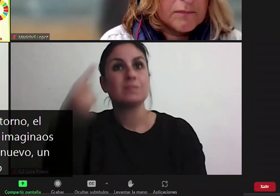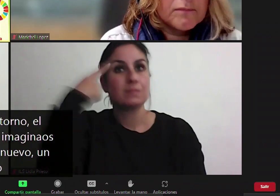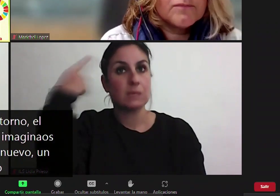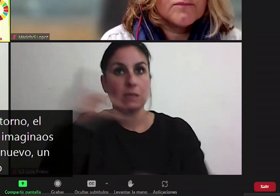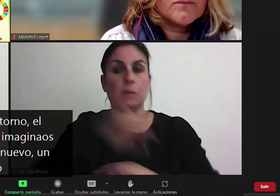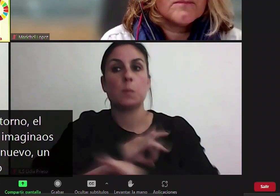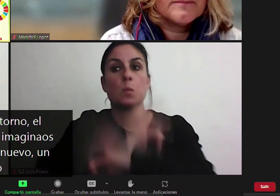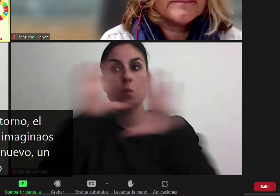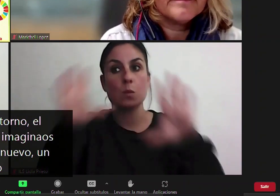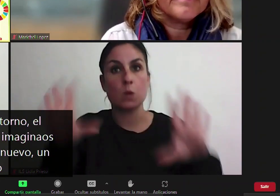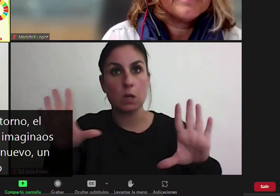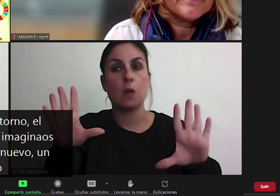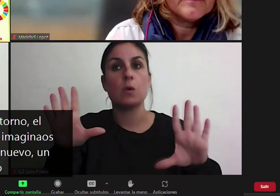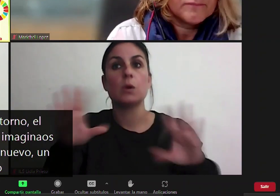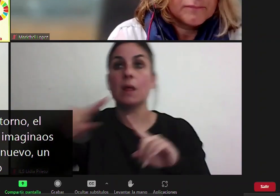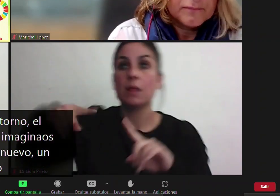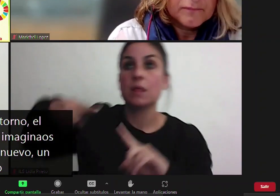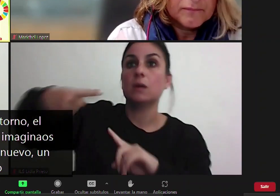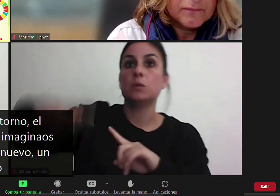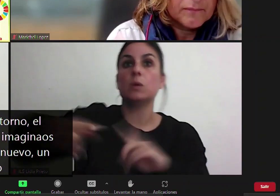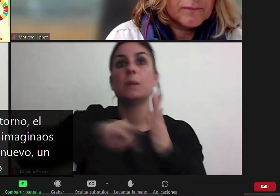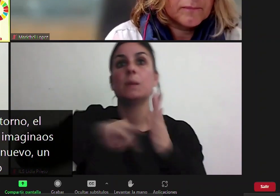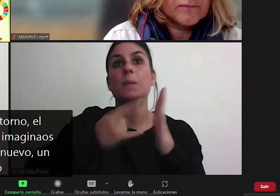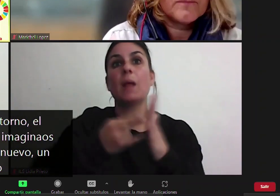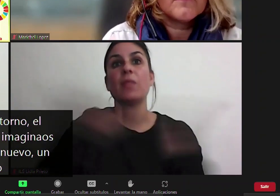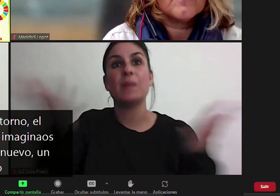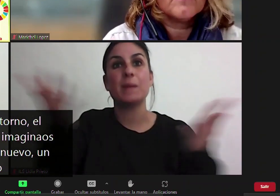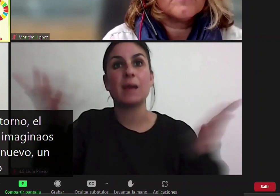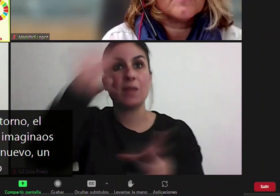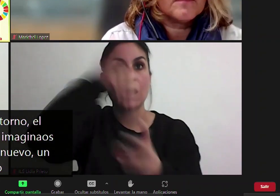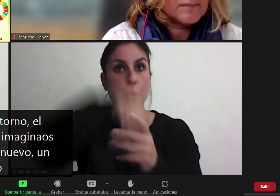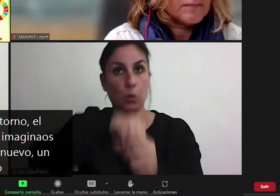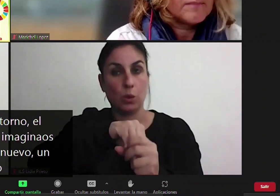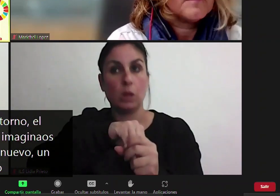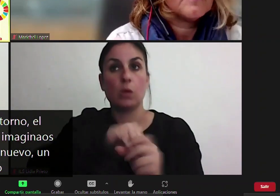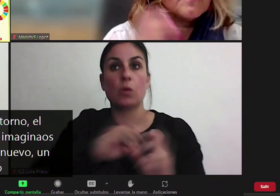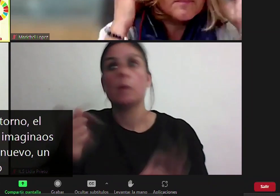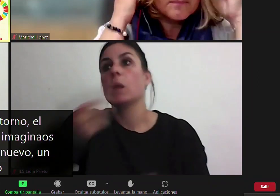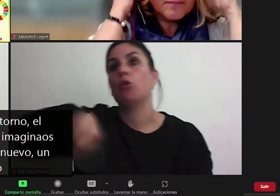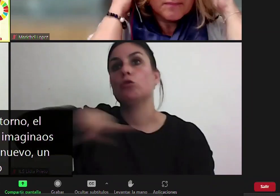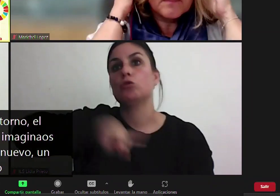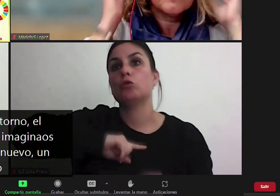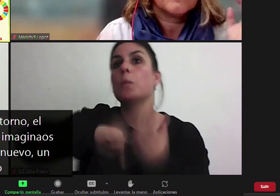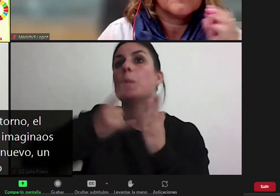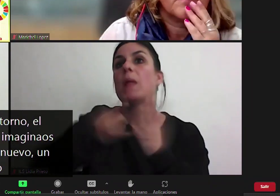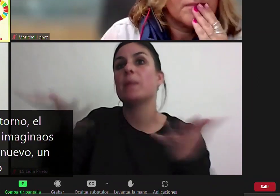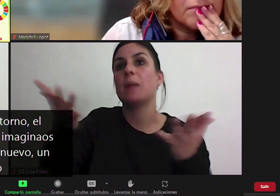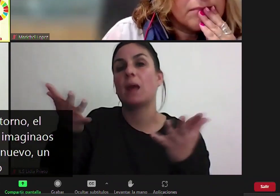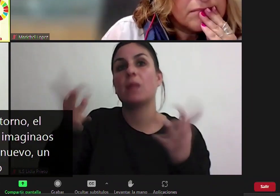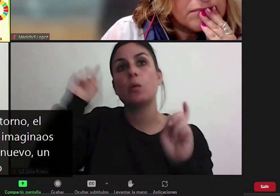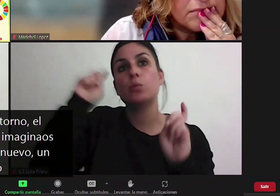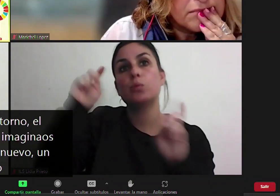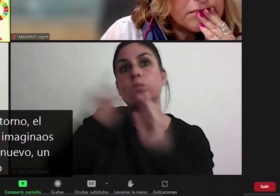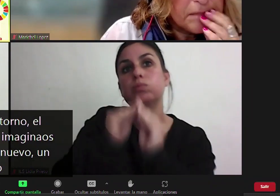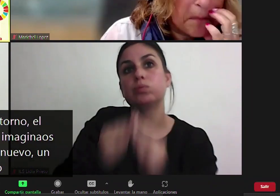esto es luego dentro de ese plan de emergencia, que lógicamente nosotros no vamos a decir cómo se hace un plan de emergencias, porque un plan de emergencias